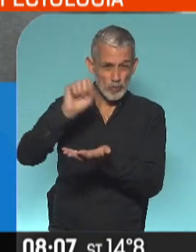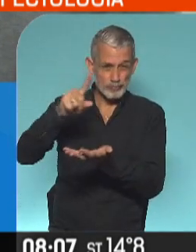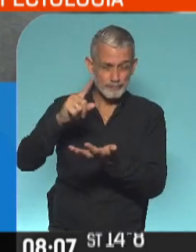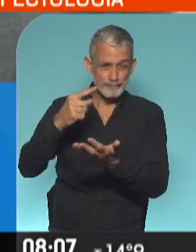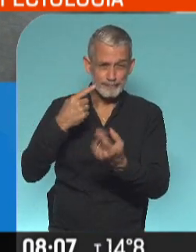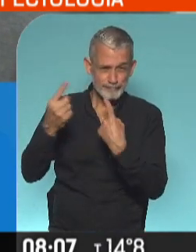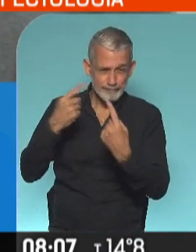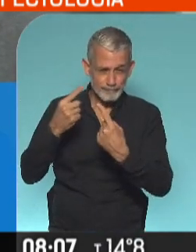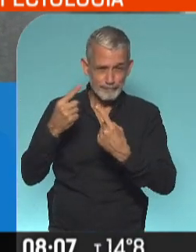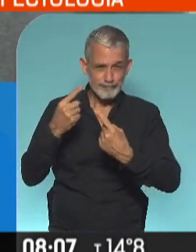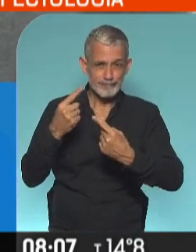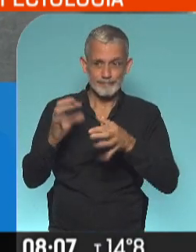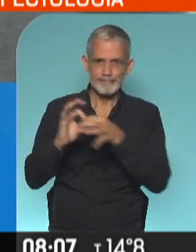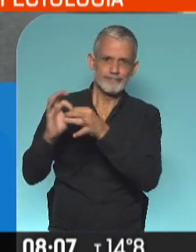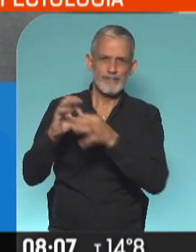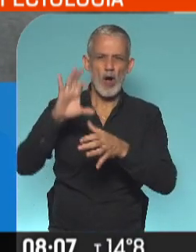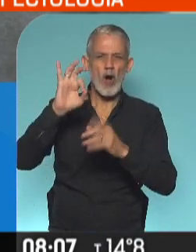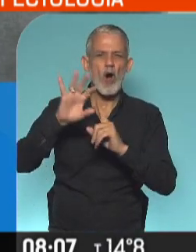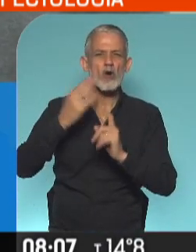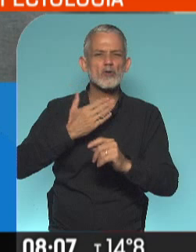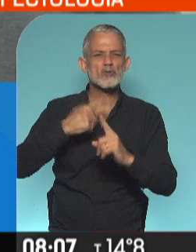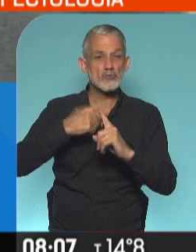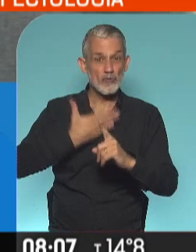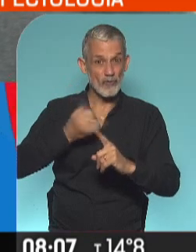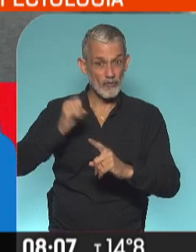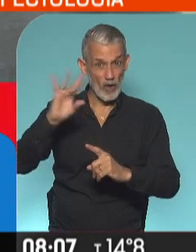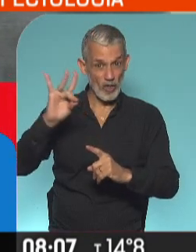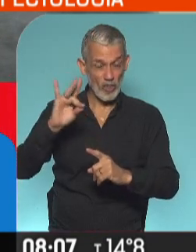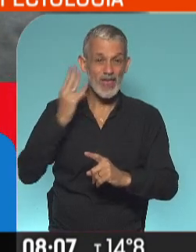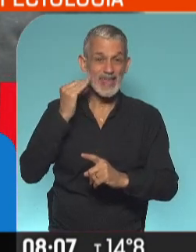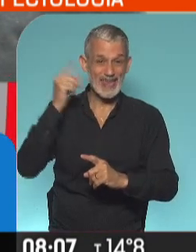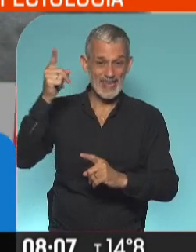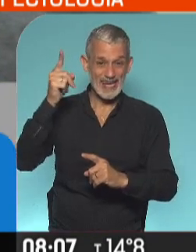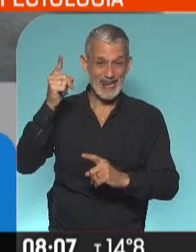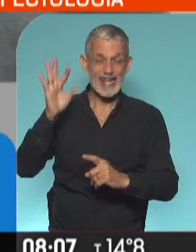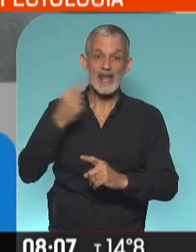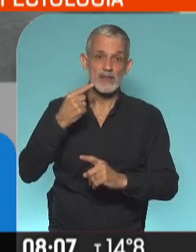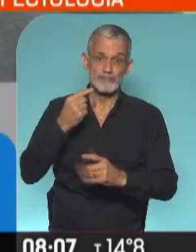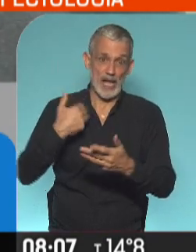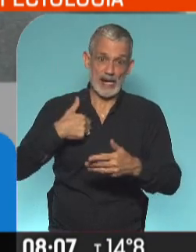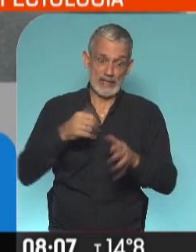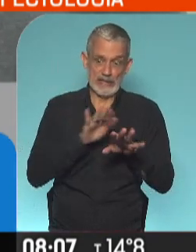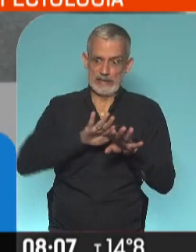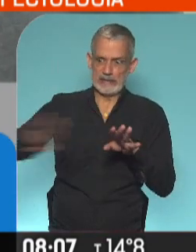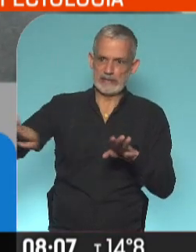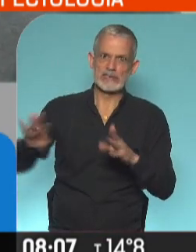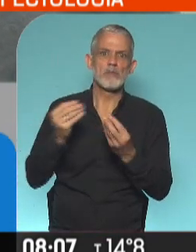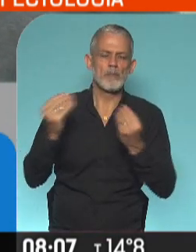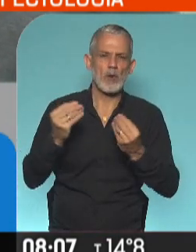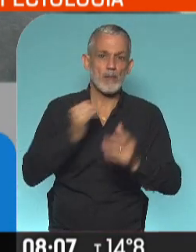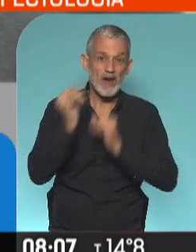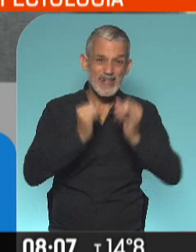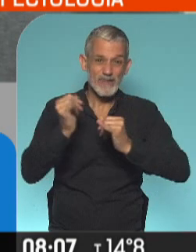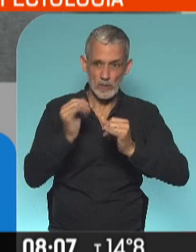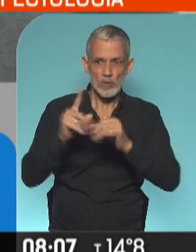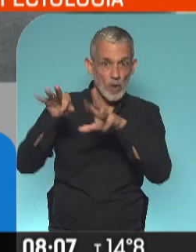que depende de la Universidad de Oxford en el Reino Unido, ha dejado afuera a la Argentina por considerar, afuera